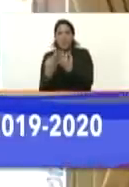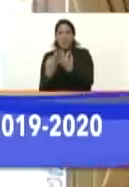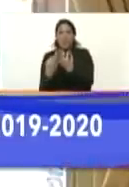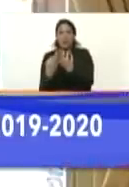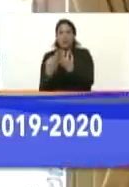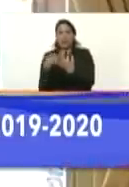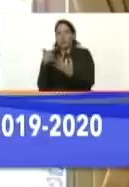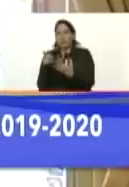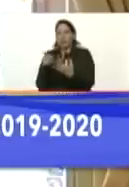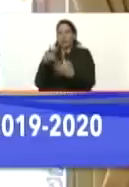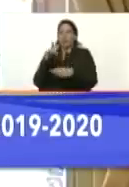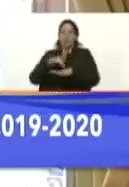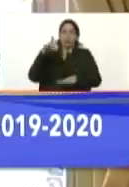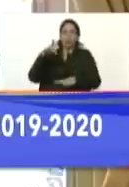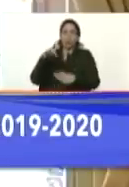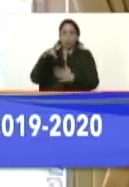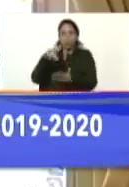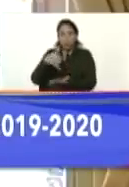vulnerabilidad